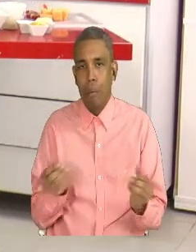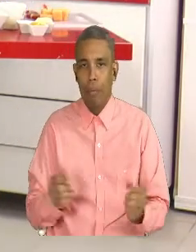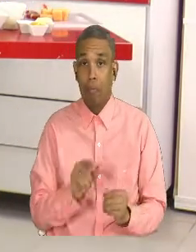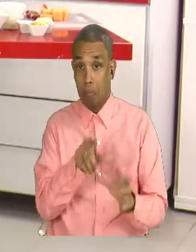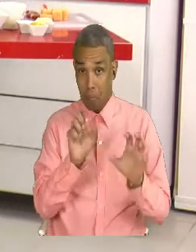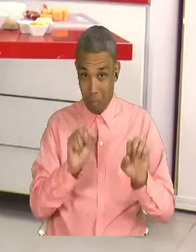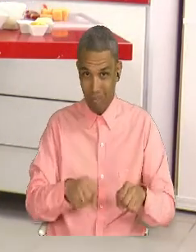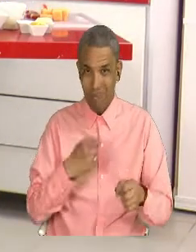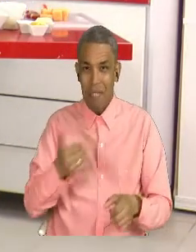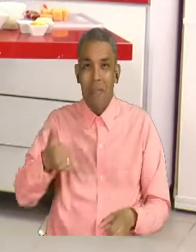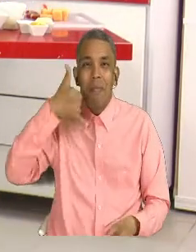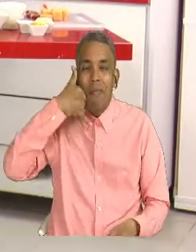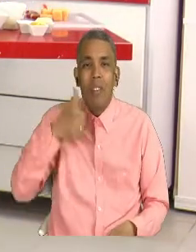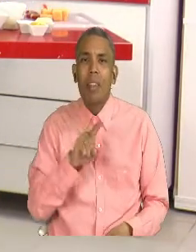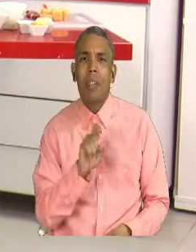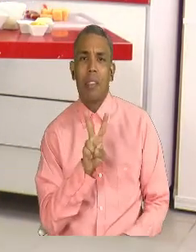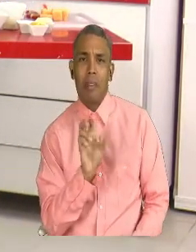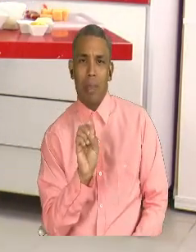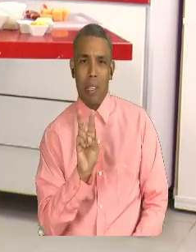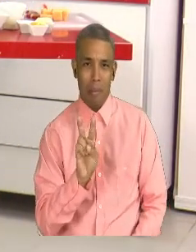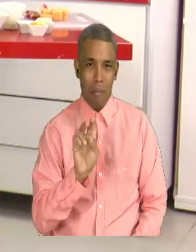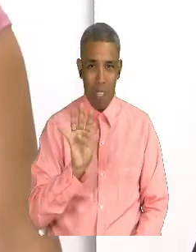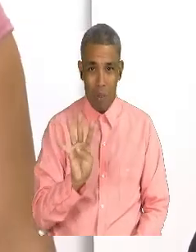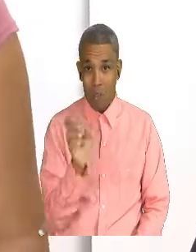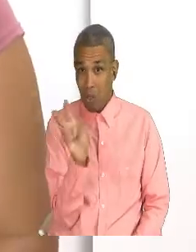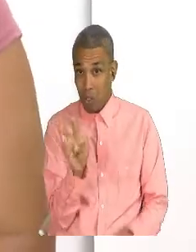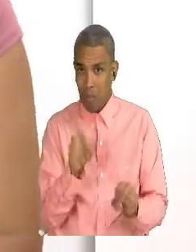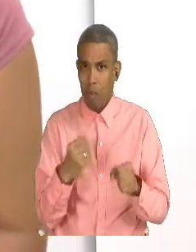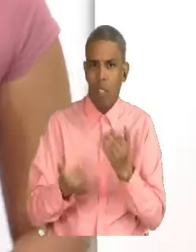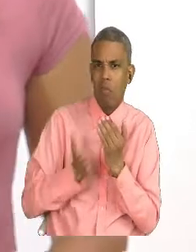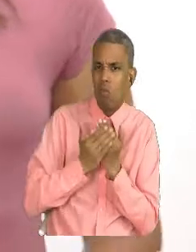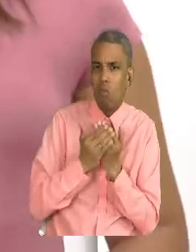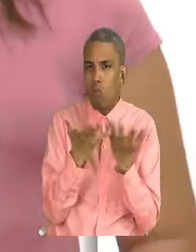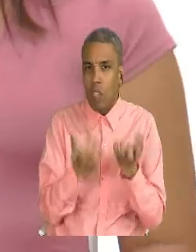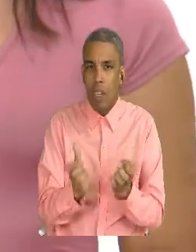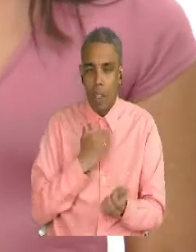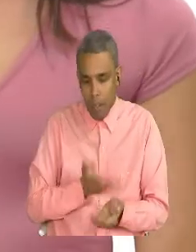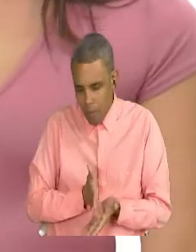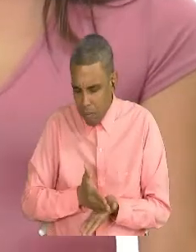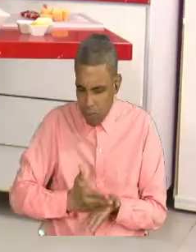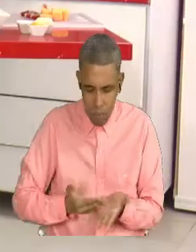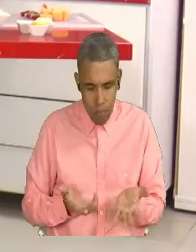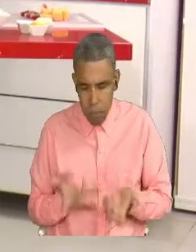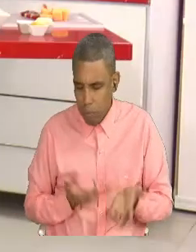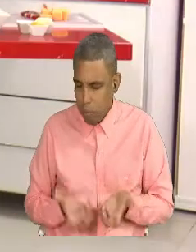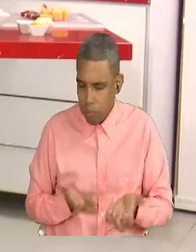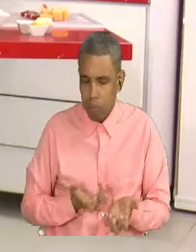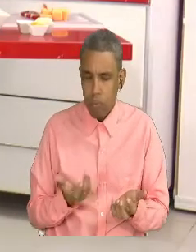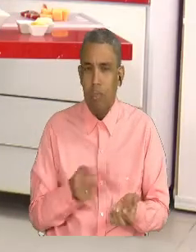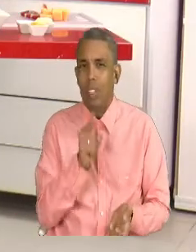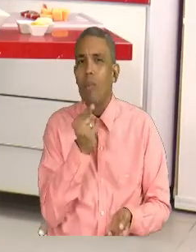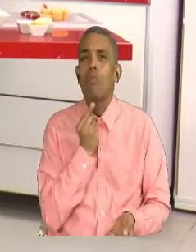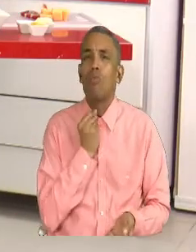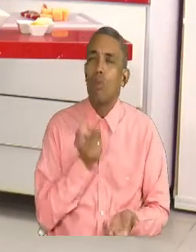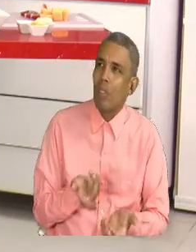prepare durante el transcurso de nuestro programa aquí en A Pedir de Boca. Claro, mira, Rocha, acá tenemos los camarones, vamos a adicionarles,